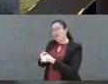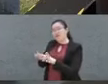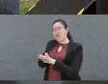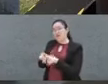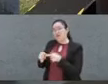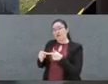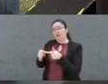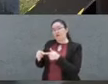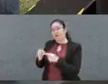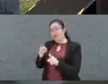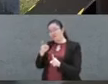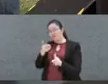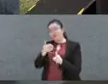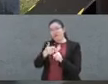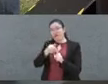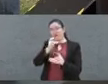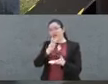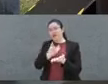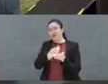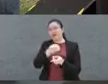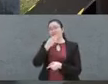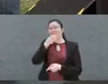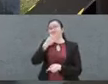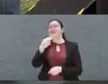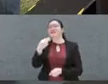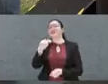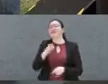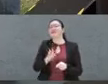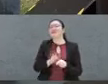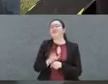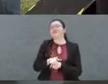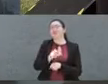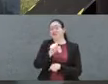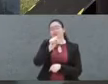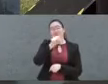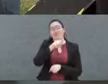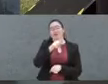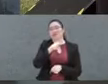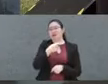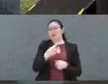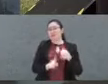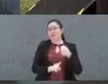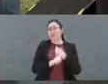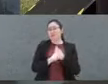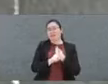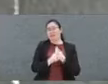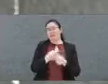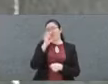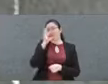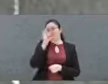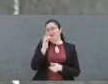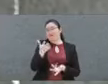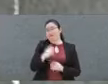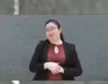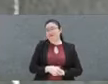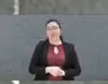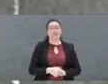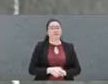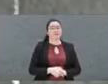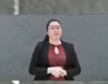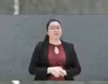enfocarse específicamente en lo que ellos señalan como la supuesta causa de este incidente, doctora? No lo sé, la verdad.